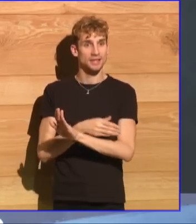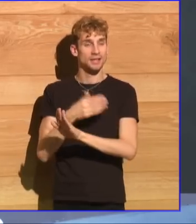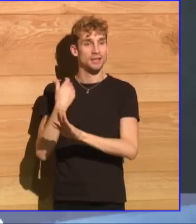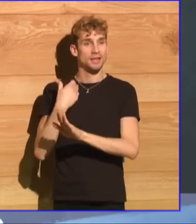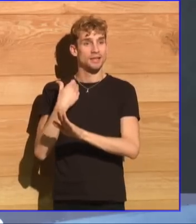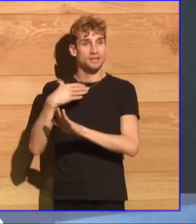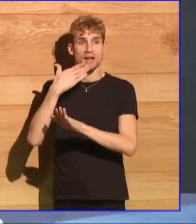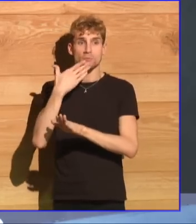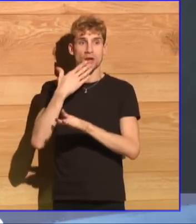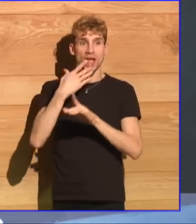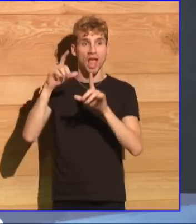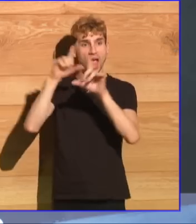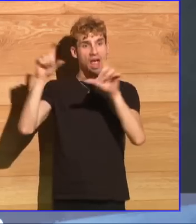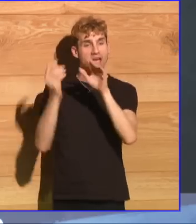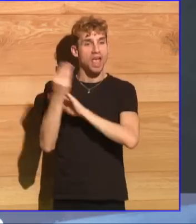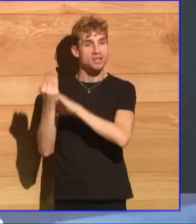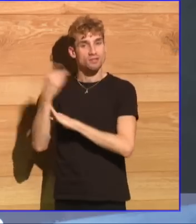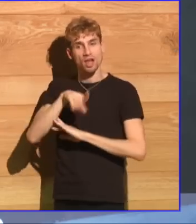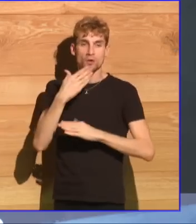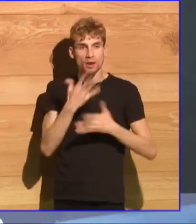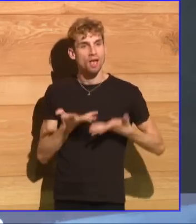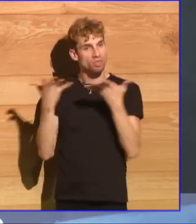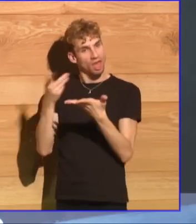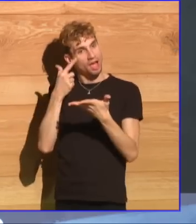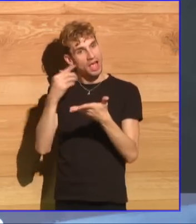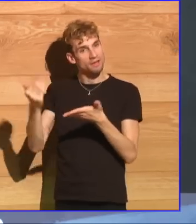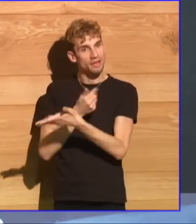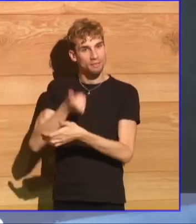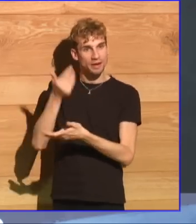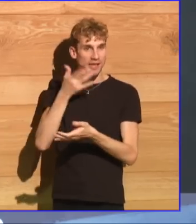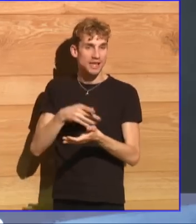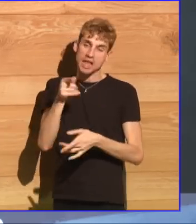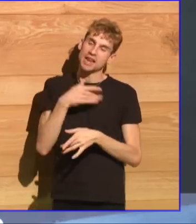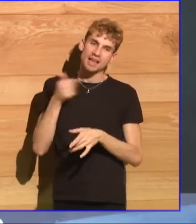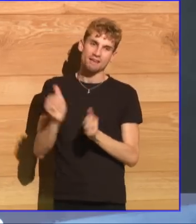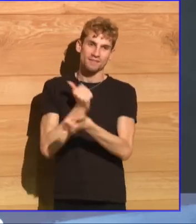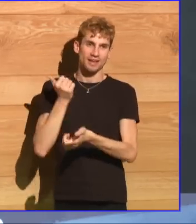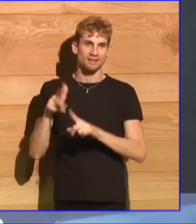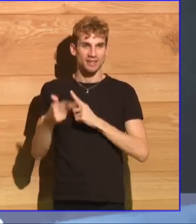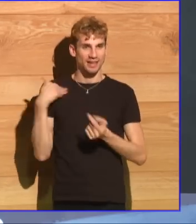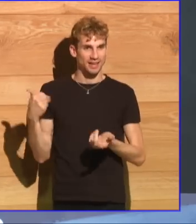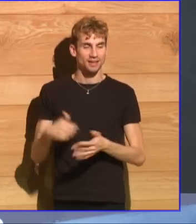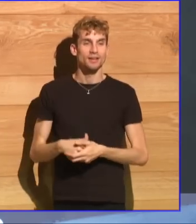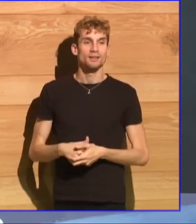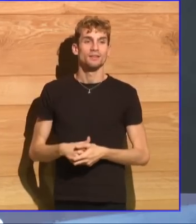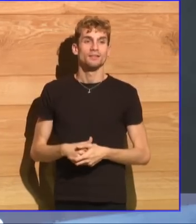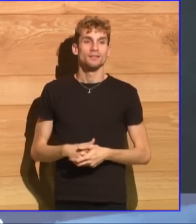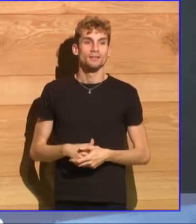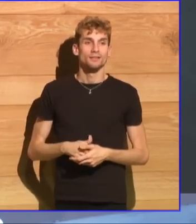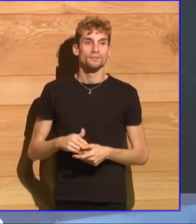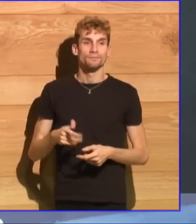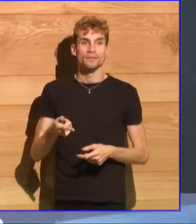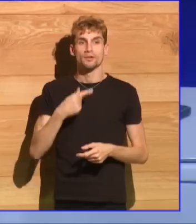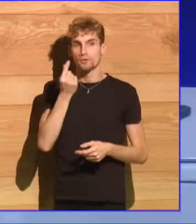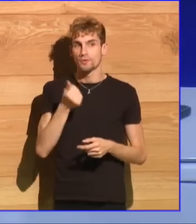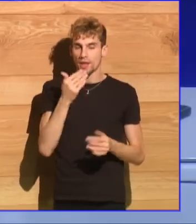mejor postor, a los estudios. Y él quería evitar eso y llevárselo antes. Un día hablaremos, van a ser como 19 programas de Spielberg. Sí. Un día hablaremos